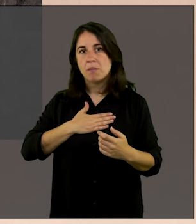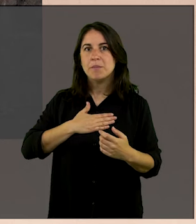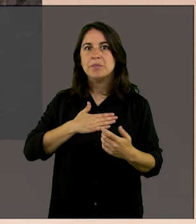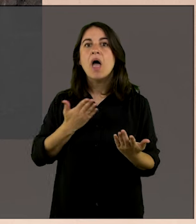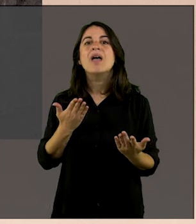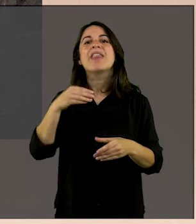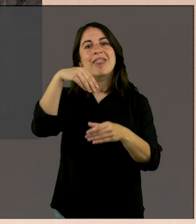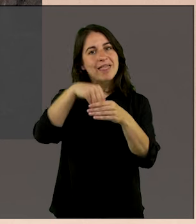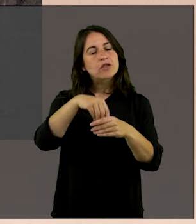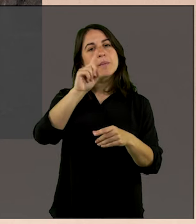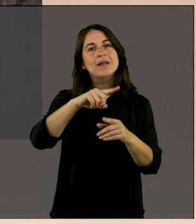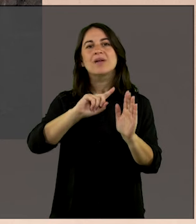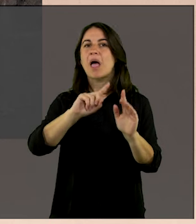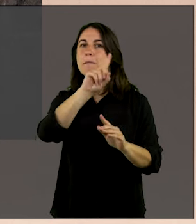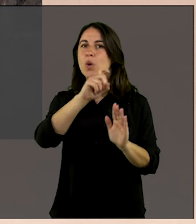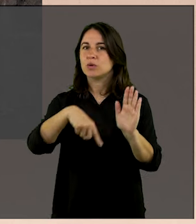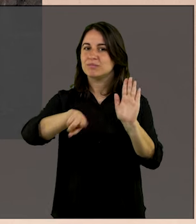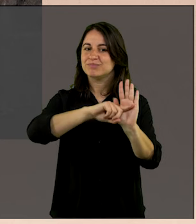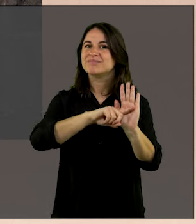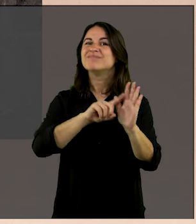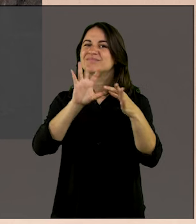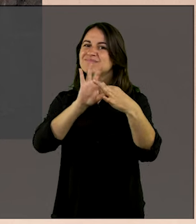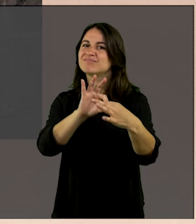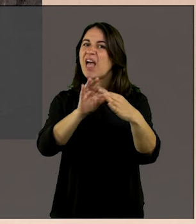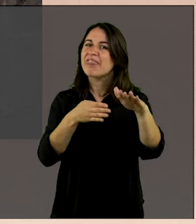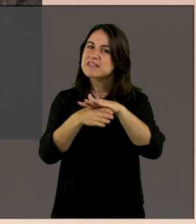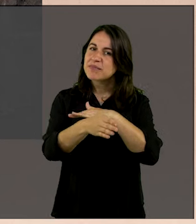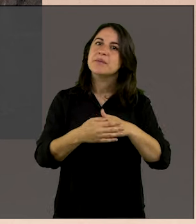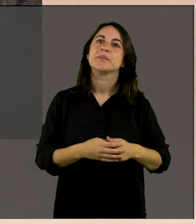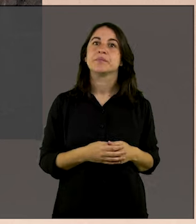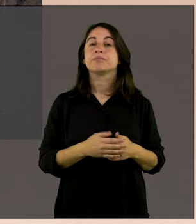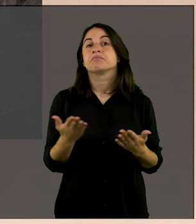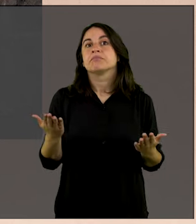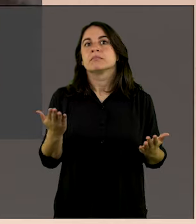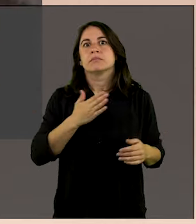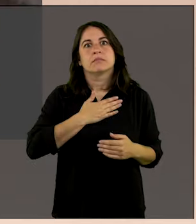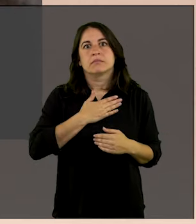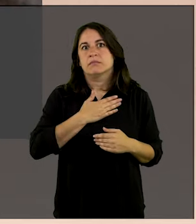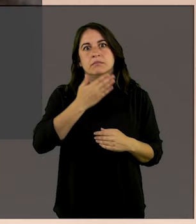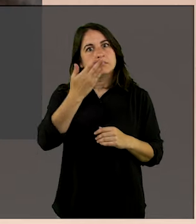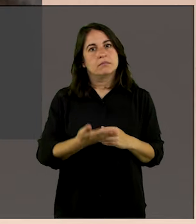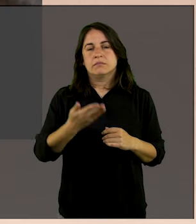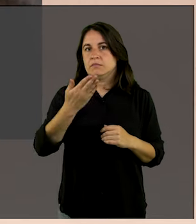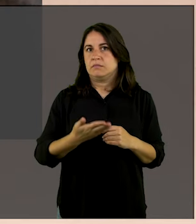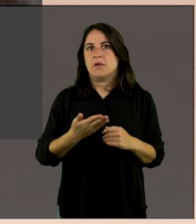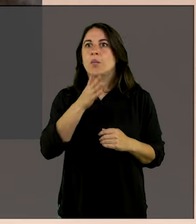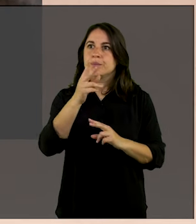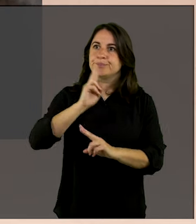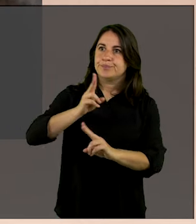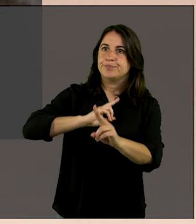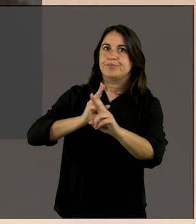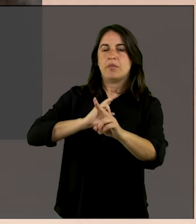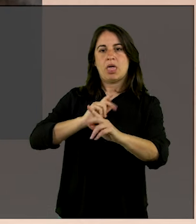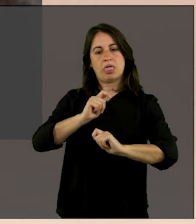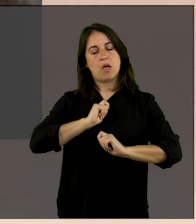de esa encuesta de satisfacción, incluyen una pregunta sobre la accesibilidad del evento. Y eso para nosotros es fundamental